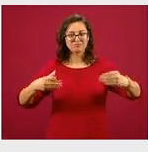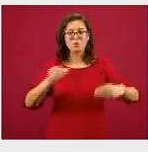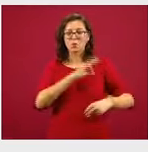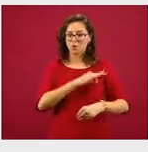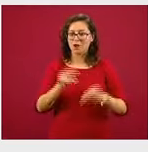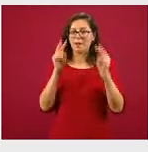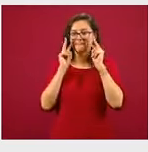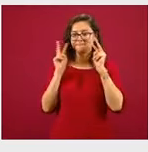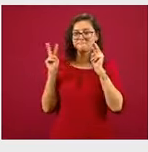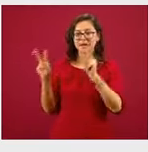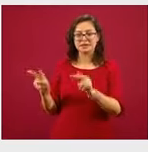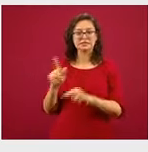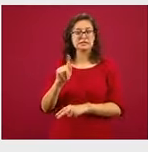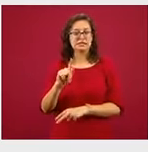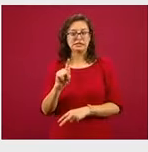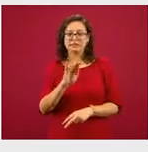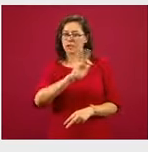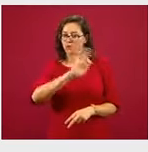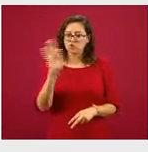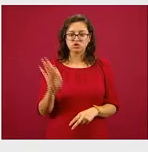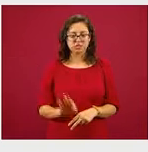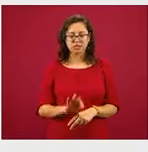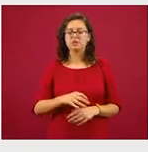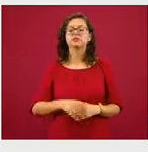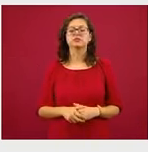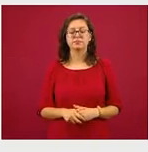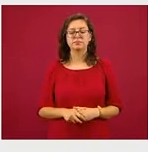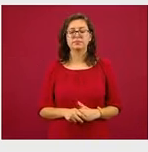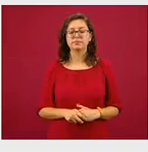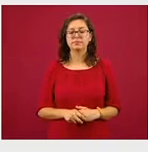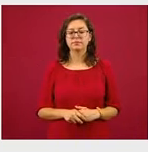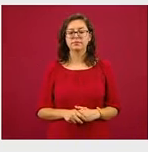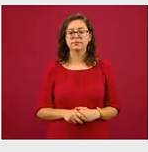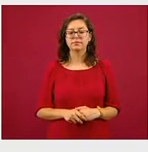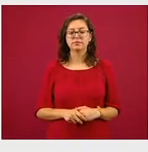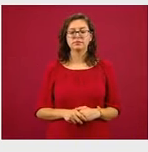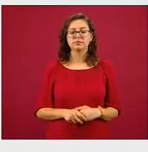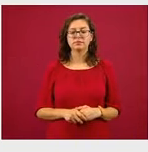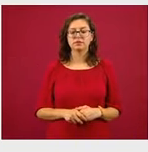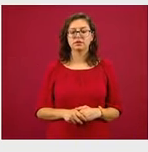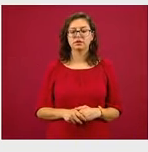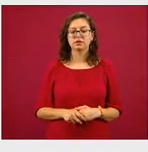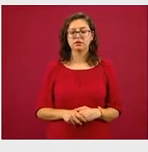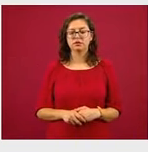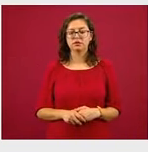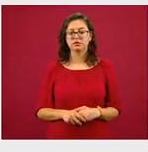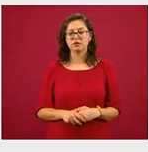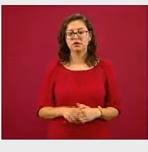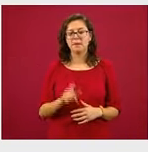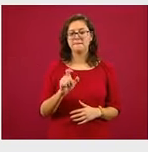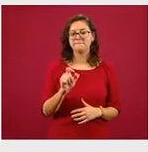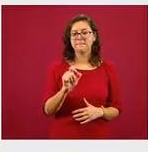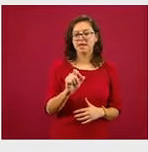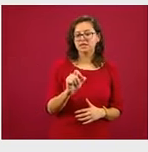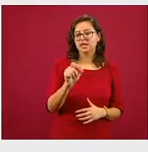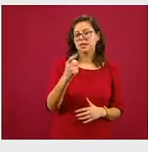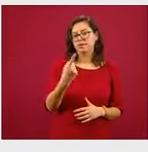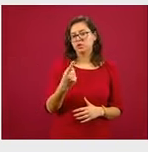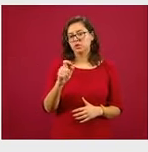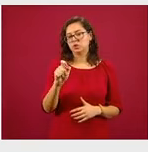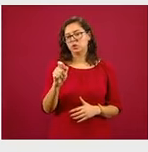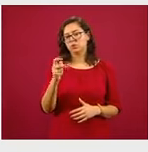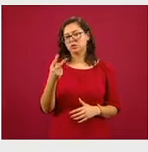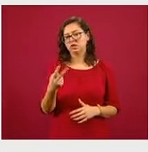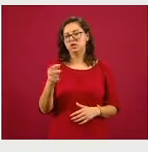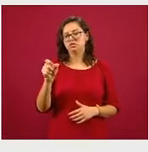importante, prácticamente el 70% de todos los municipios ya tenían al menos un caso y empezamos ya a ver en la 20, 21, 22,